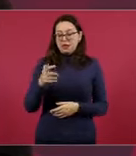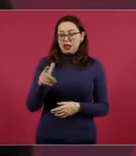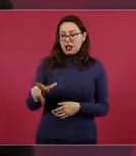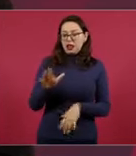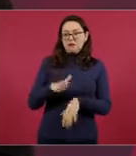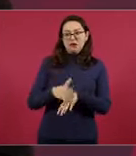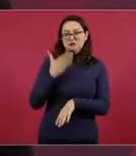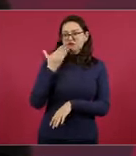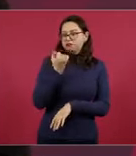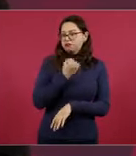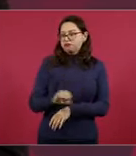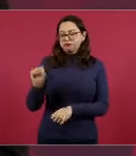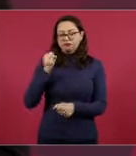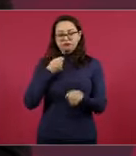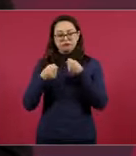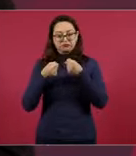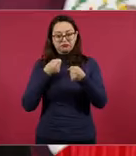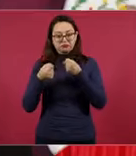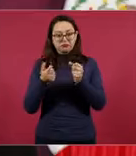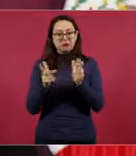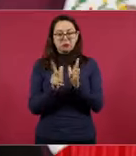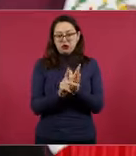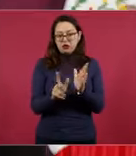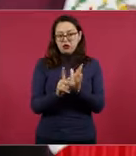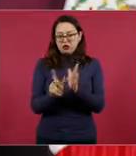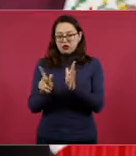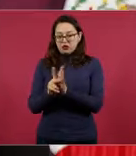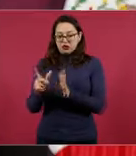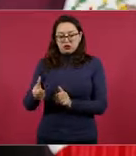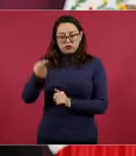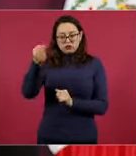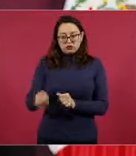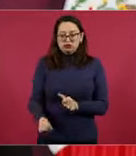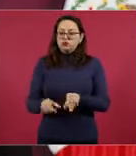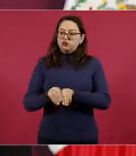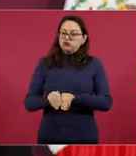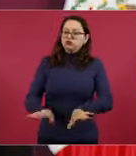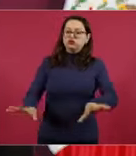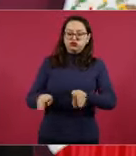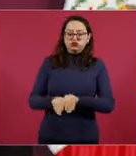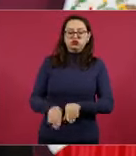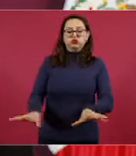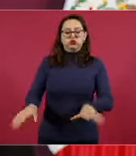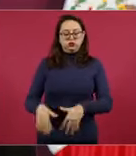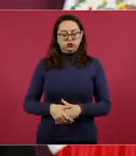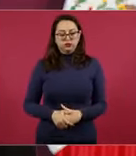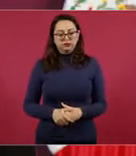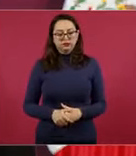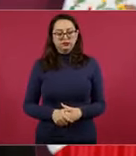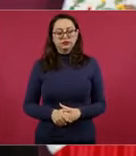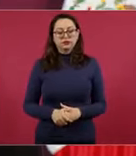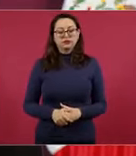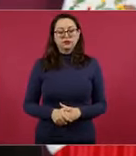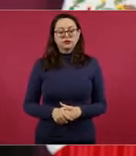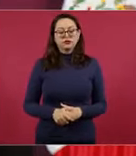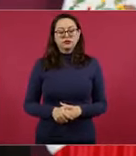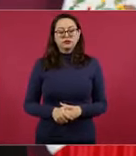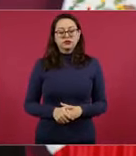más con los periódicos del sureste y con el